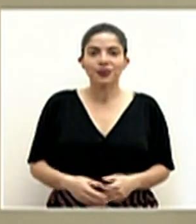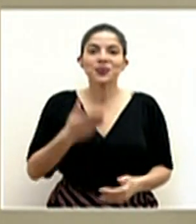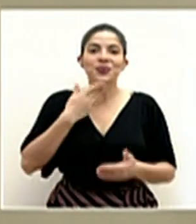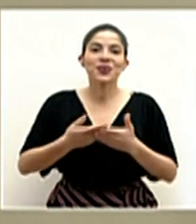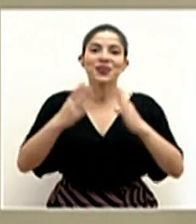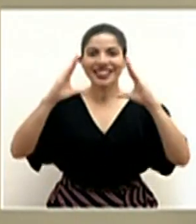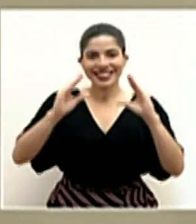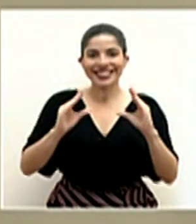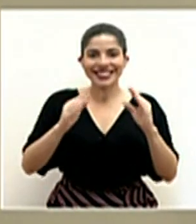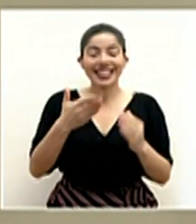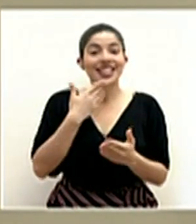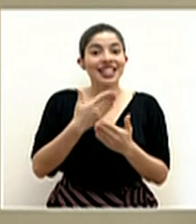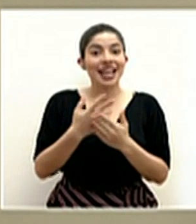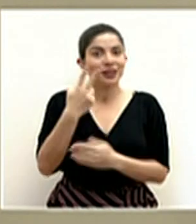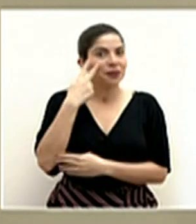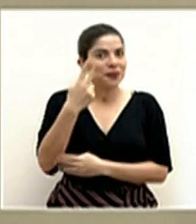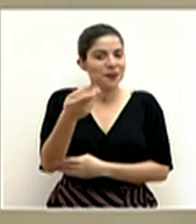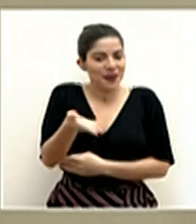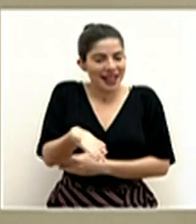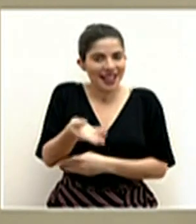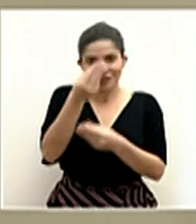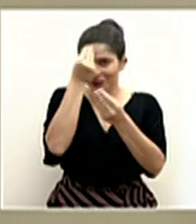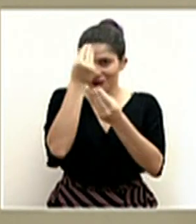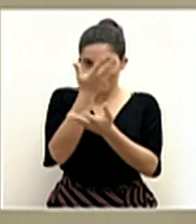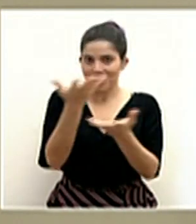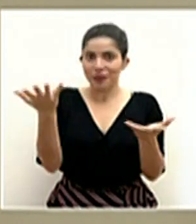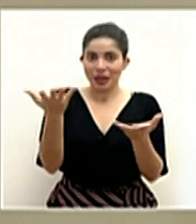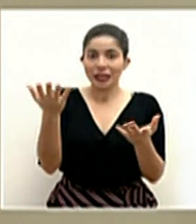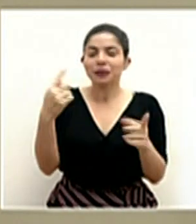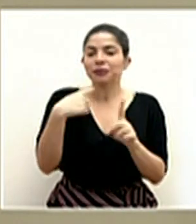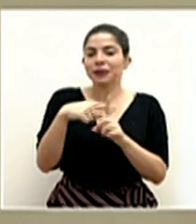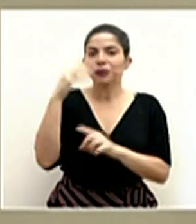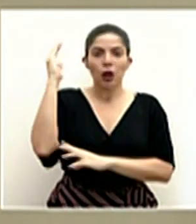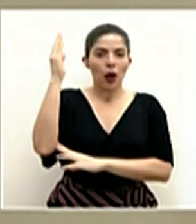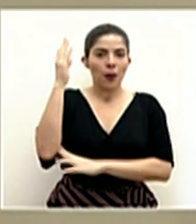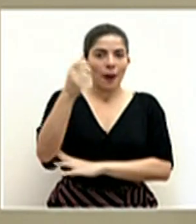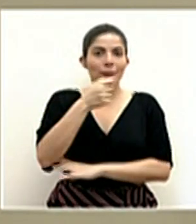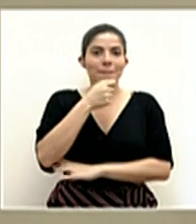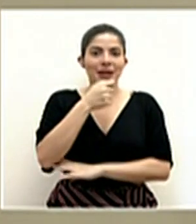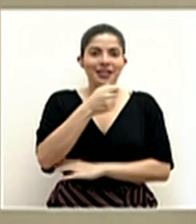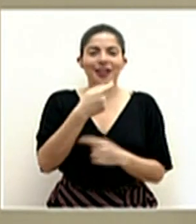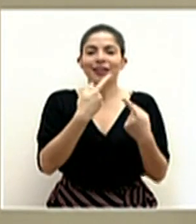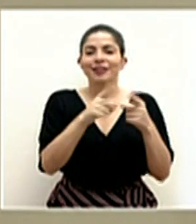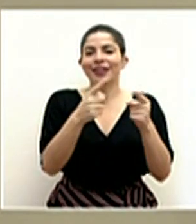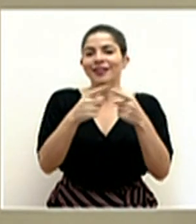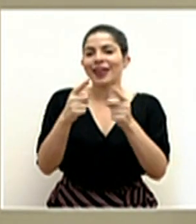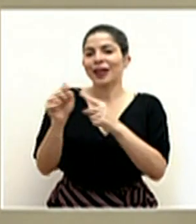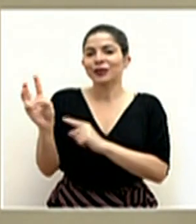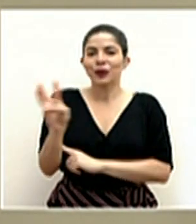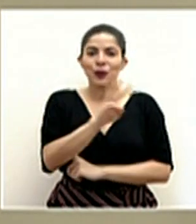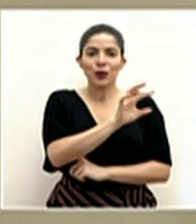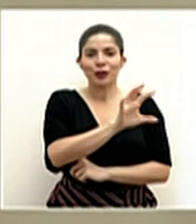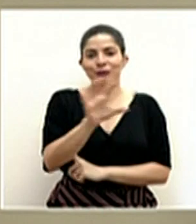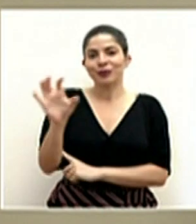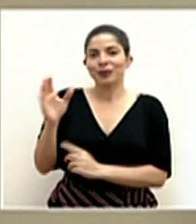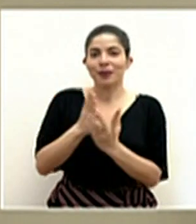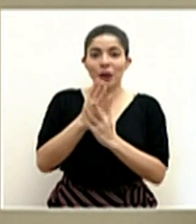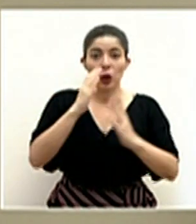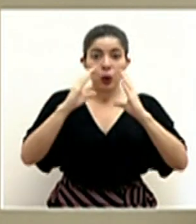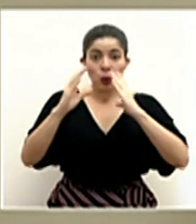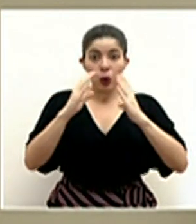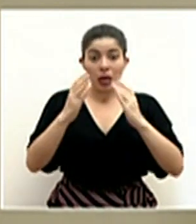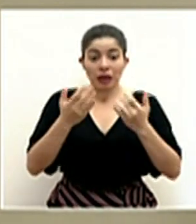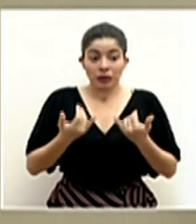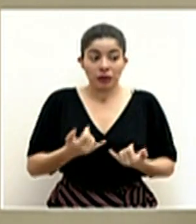Muy buenas tardes, gracias por sintonizar este enlace informativo y conferencia de prensa a través de las distintas plataformas de los medios de comunicación, en el cual